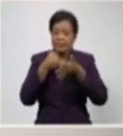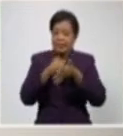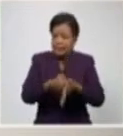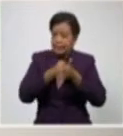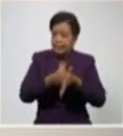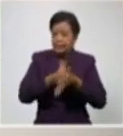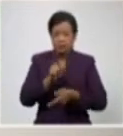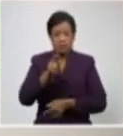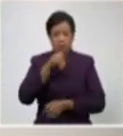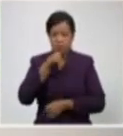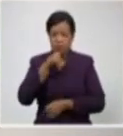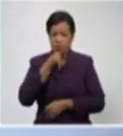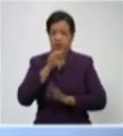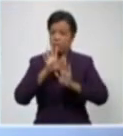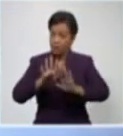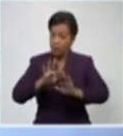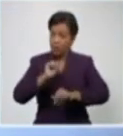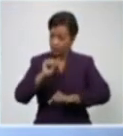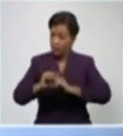que entender que esto tiene su ritmo.